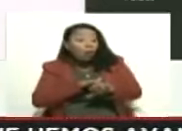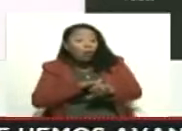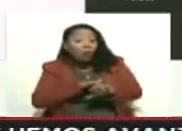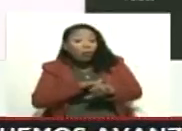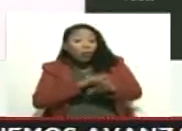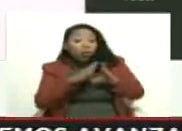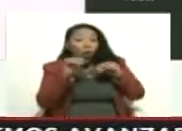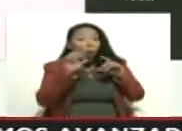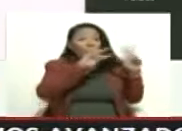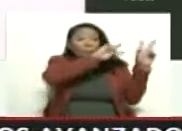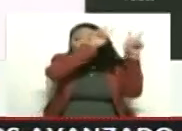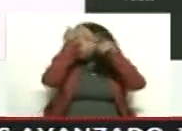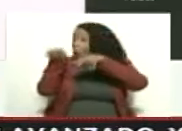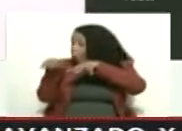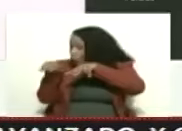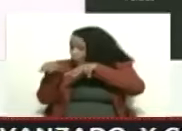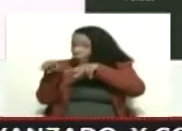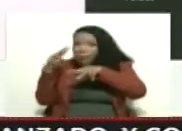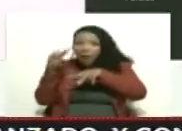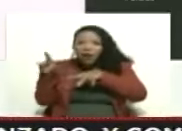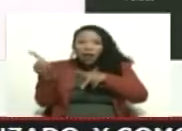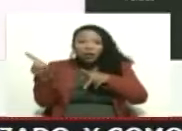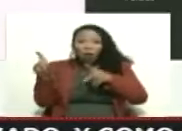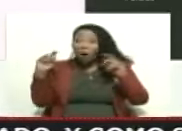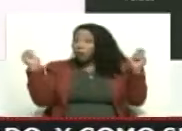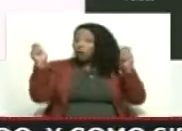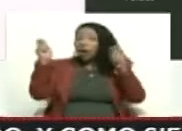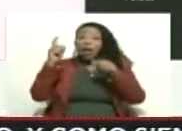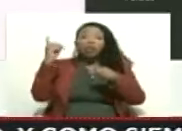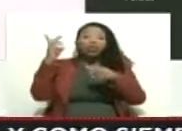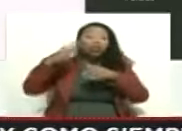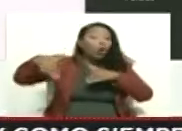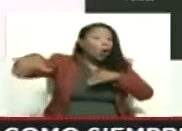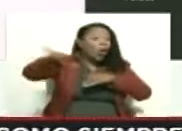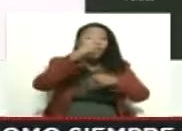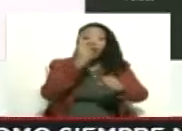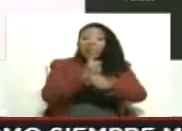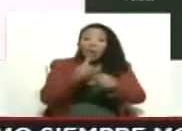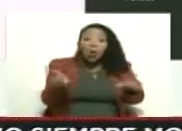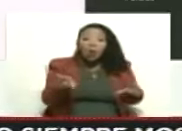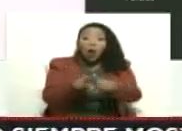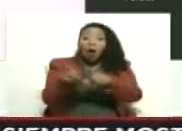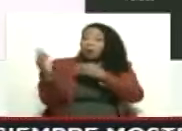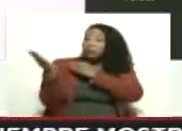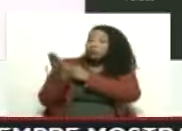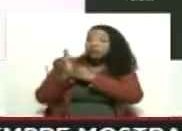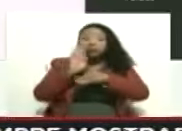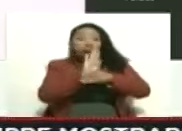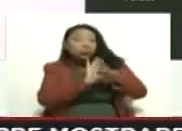eh sería un gran triunfo para ellos por eso debemos cuidarnos todos y todas